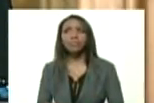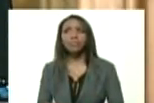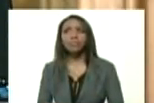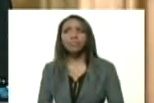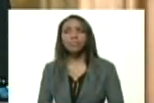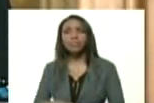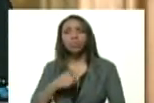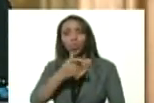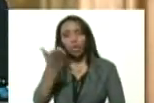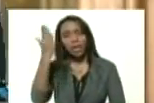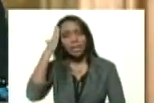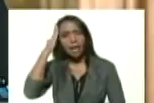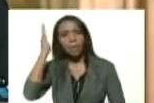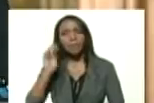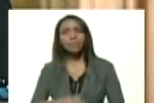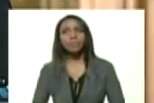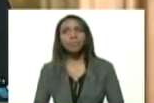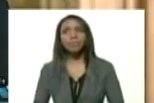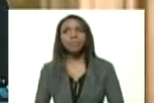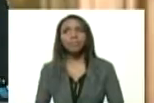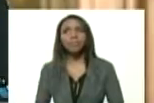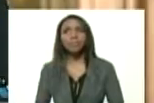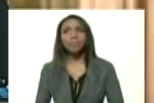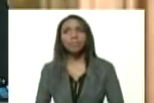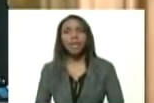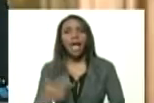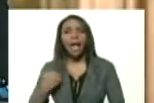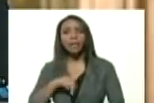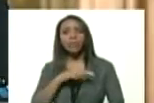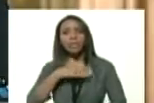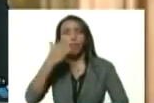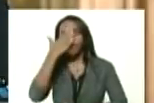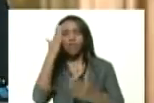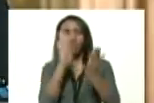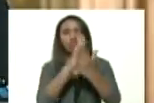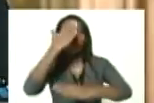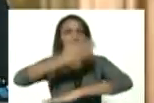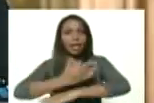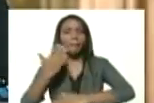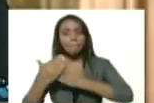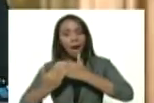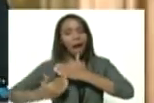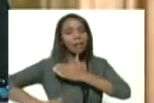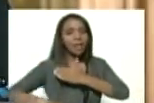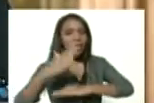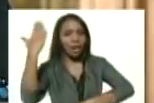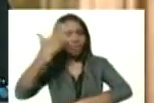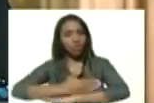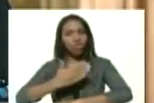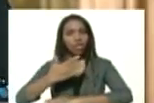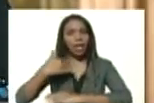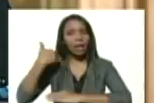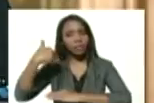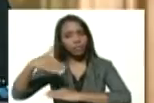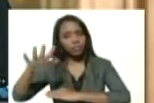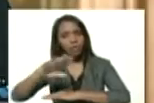ya saben en nuestras fronteras y más allá de nuestras fronteras